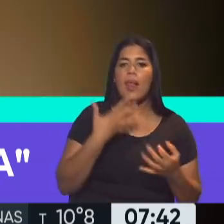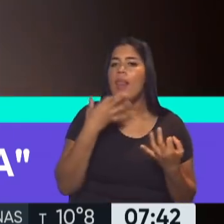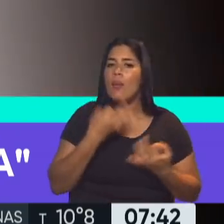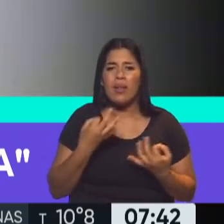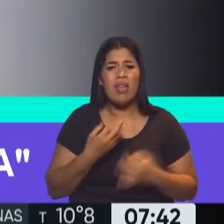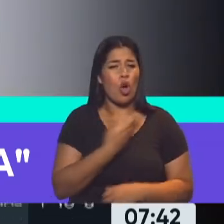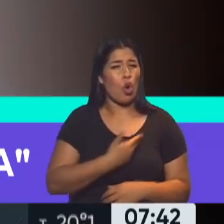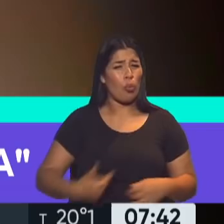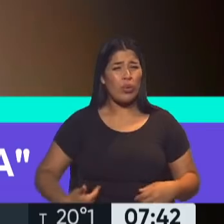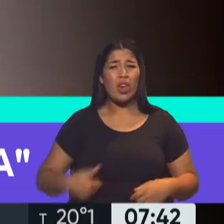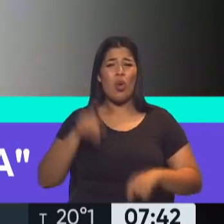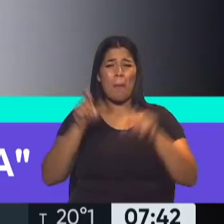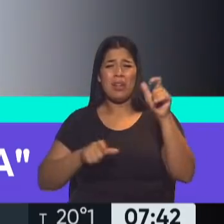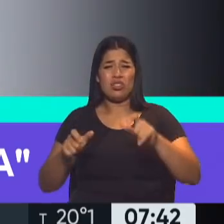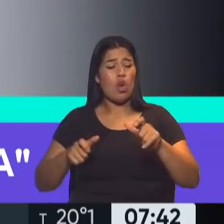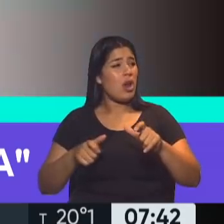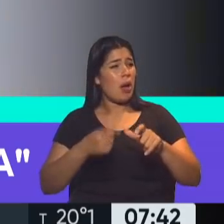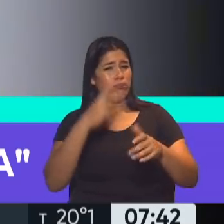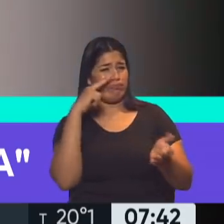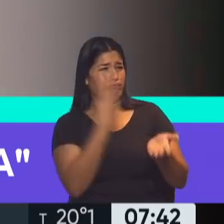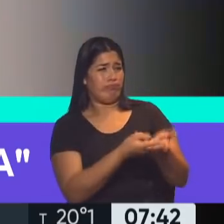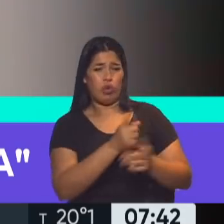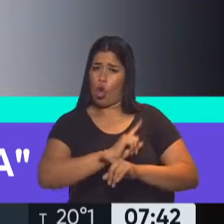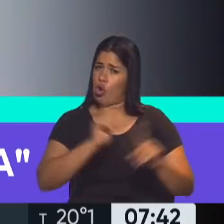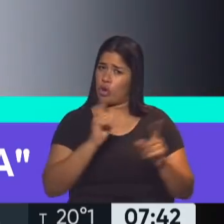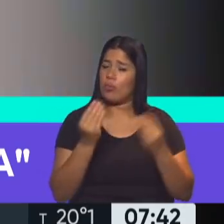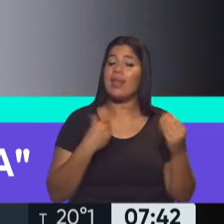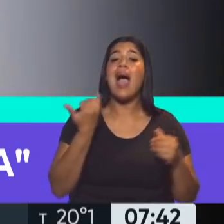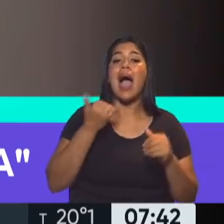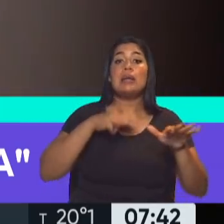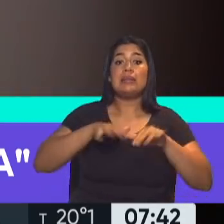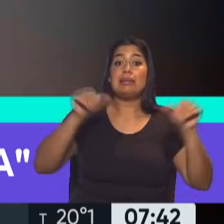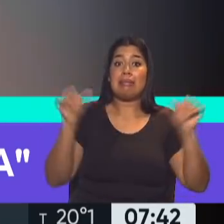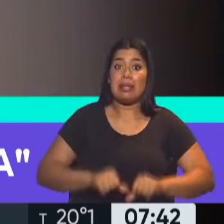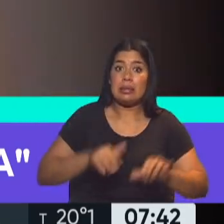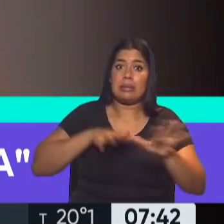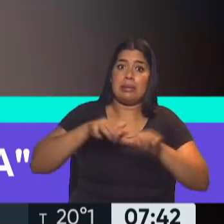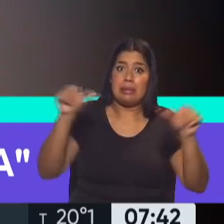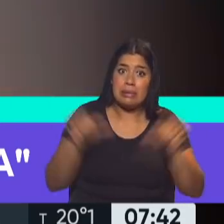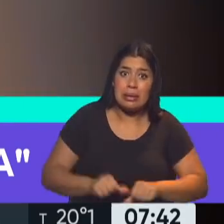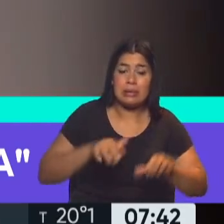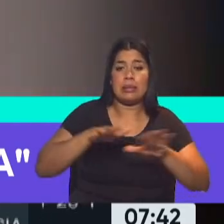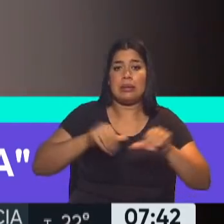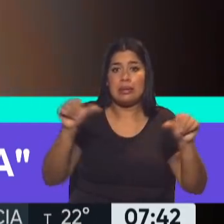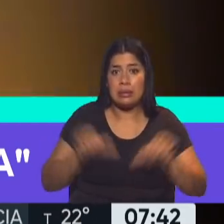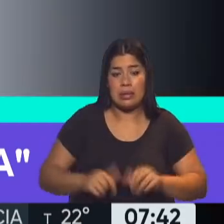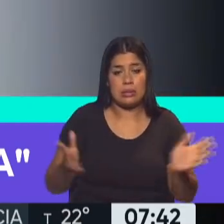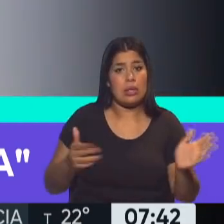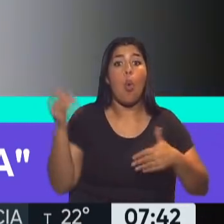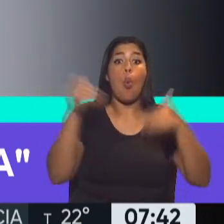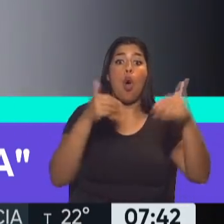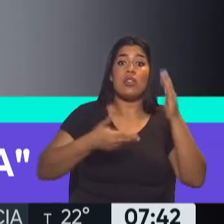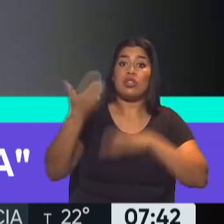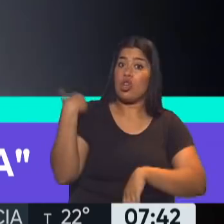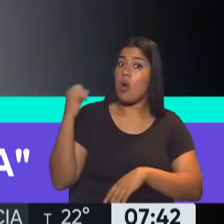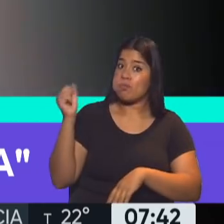deslegitimado, te tengo que decir, porque el gobierno de Arcioni viene de crisis en crisis, que sacó 9% en las elecciones, y